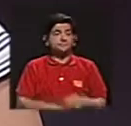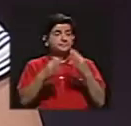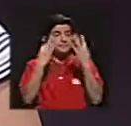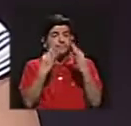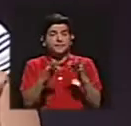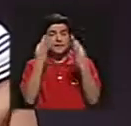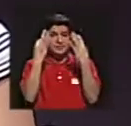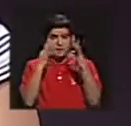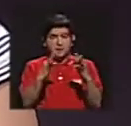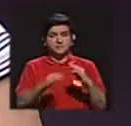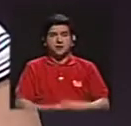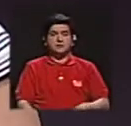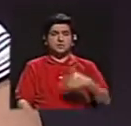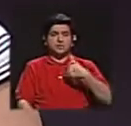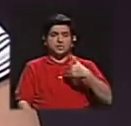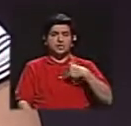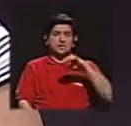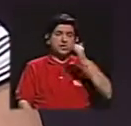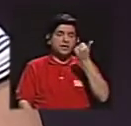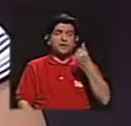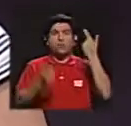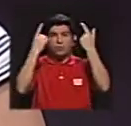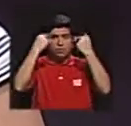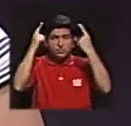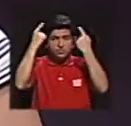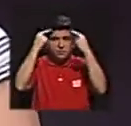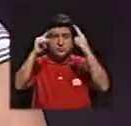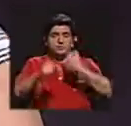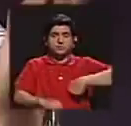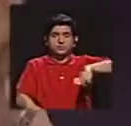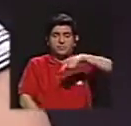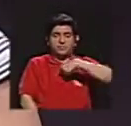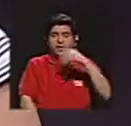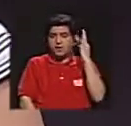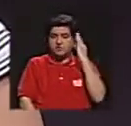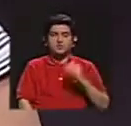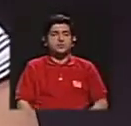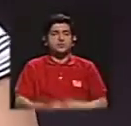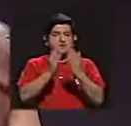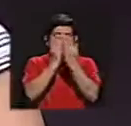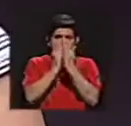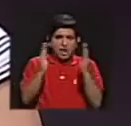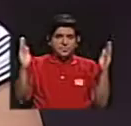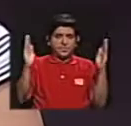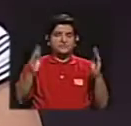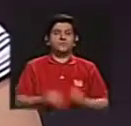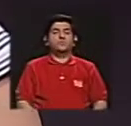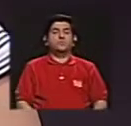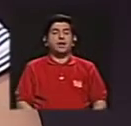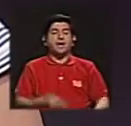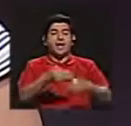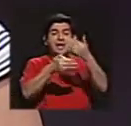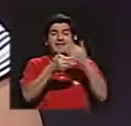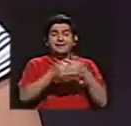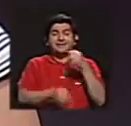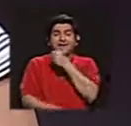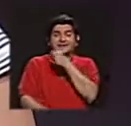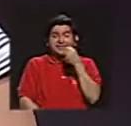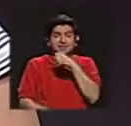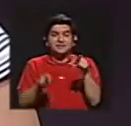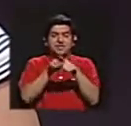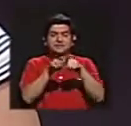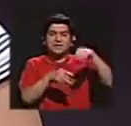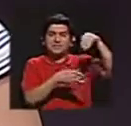tratando de tener otro logro más para nosotras las mujeres, de abrir puertas, y de fondo iban canciones con